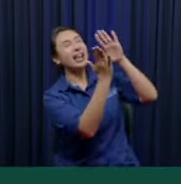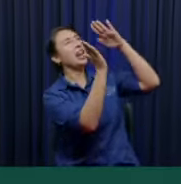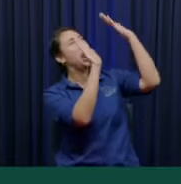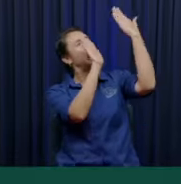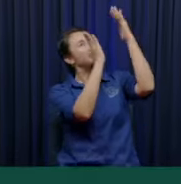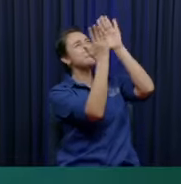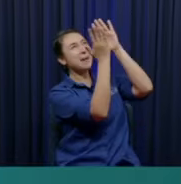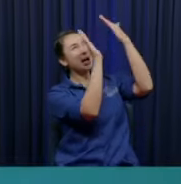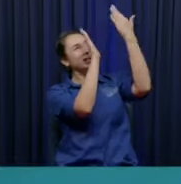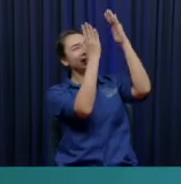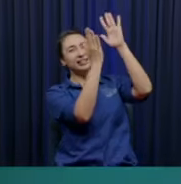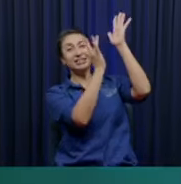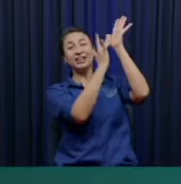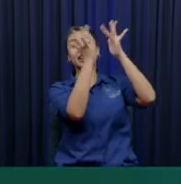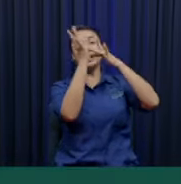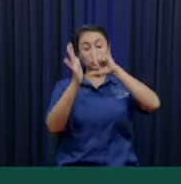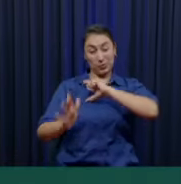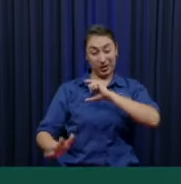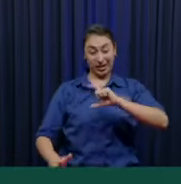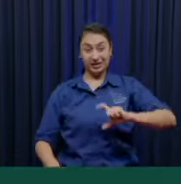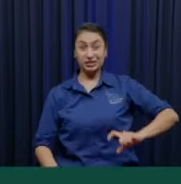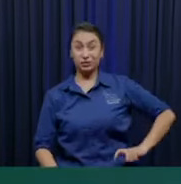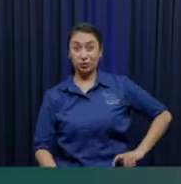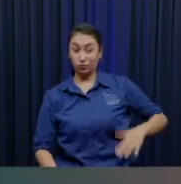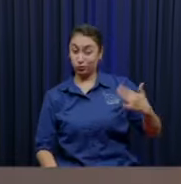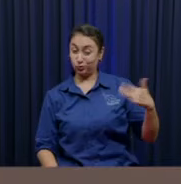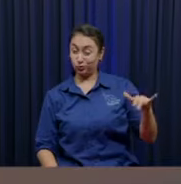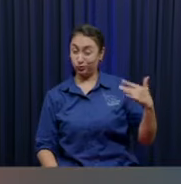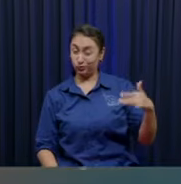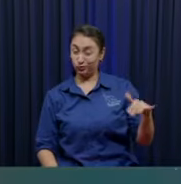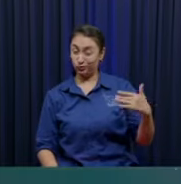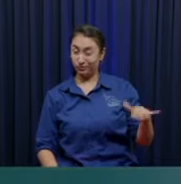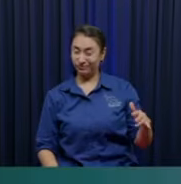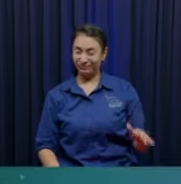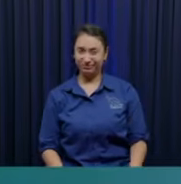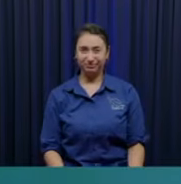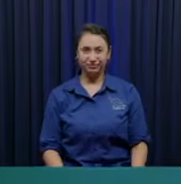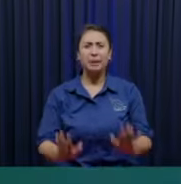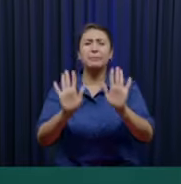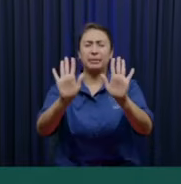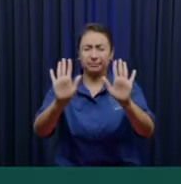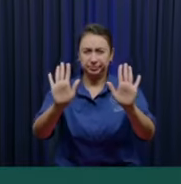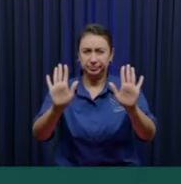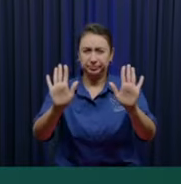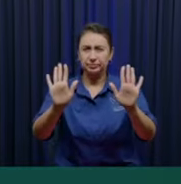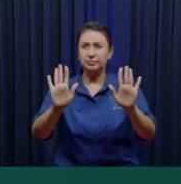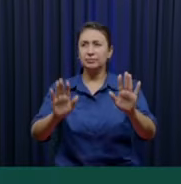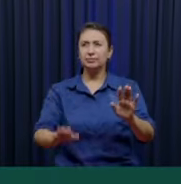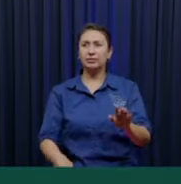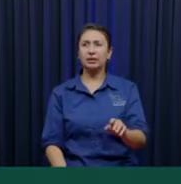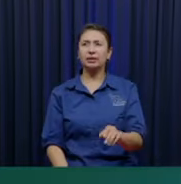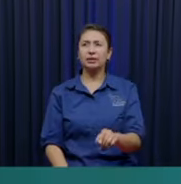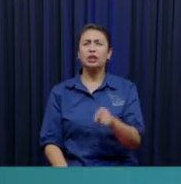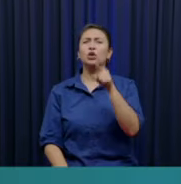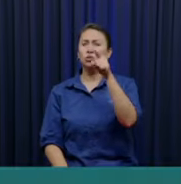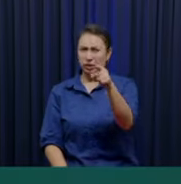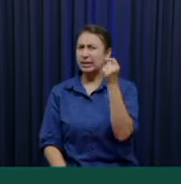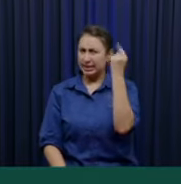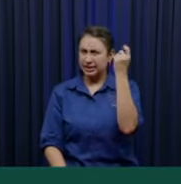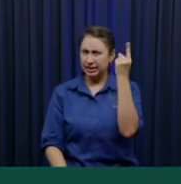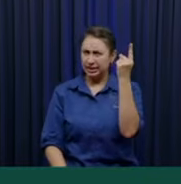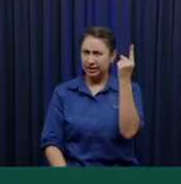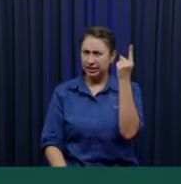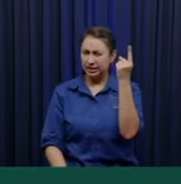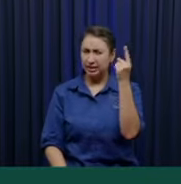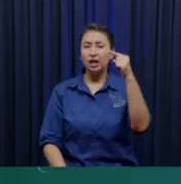del Hijo de Dios. Bueno, entonces sigamos pues. Por favor, antes de seguir, solo quiero ver si vamos bien. Diga: yo